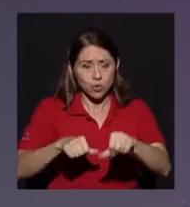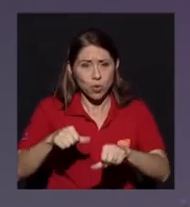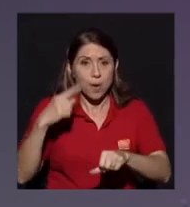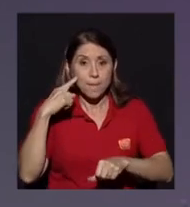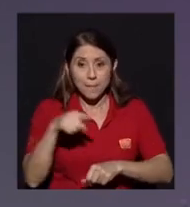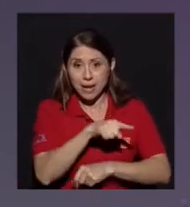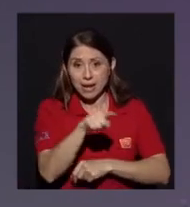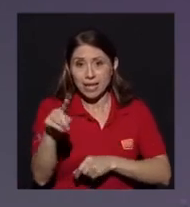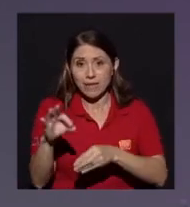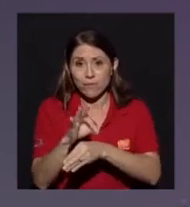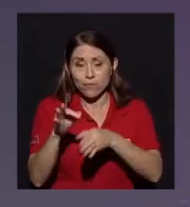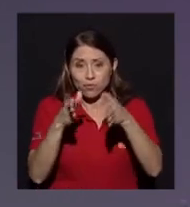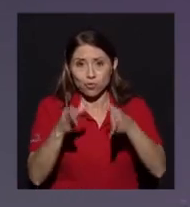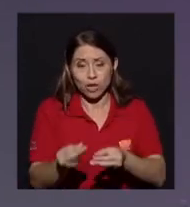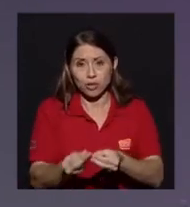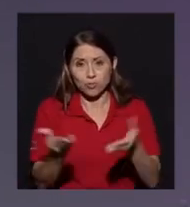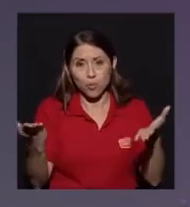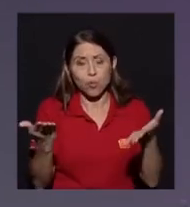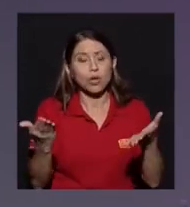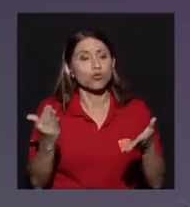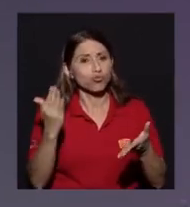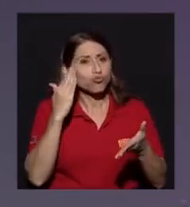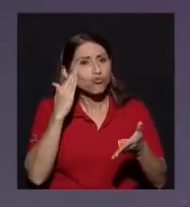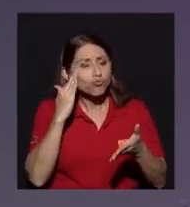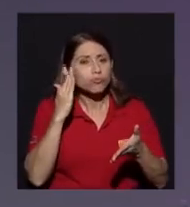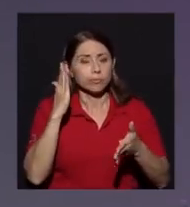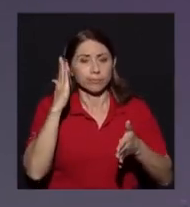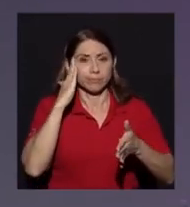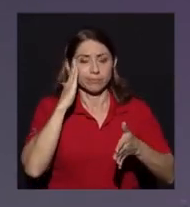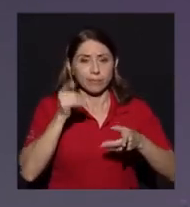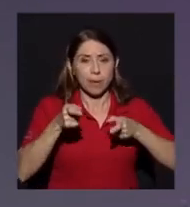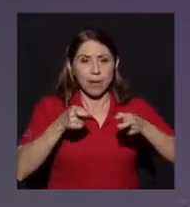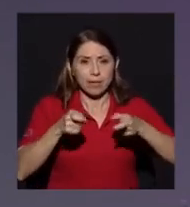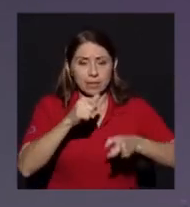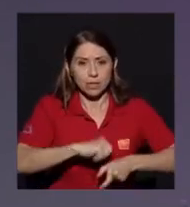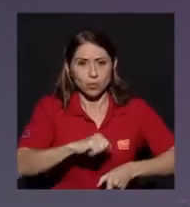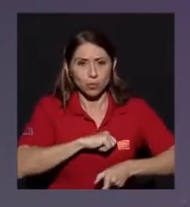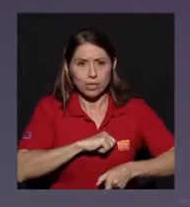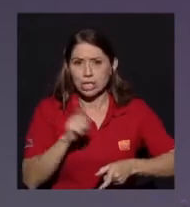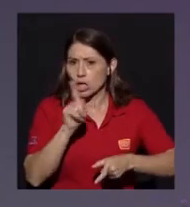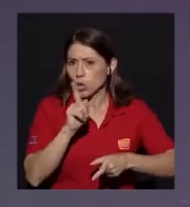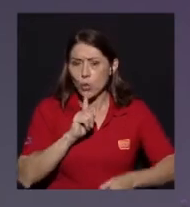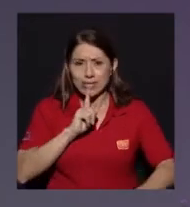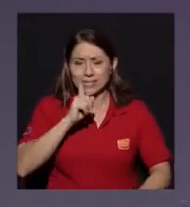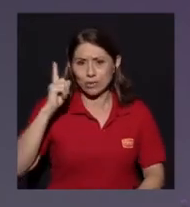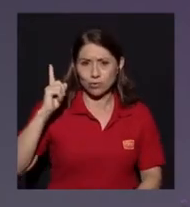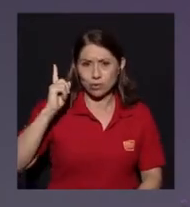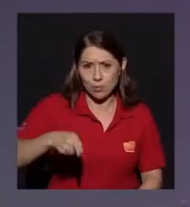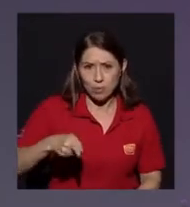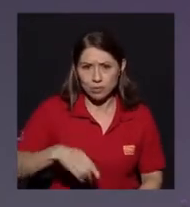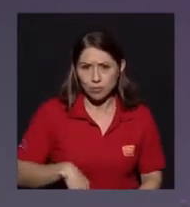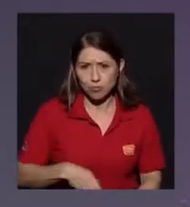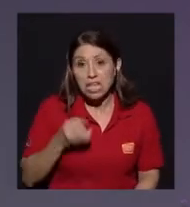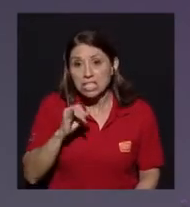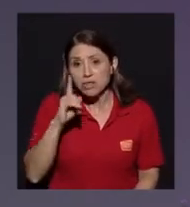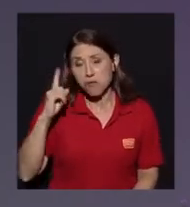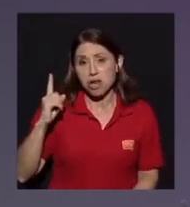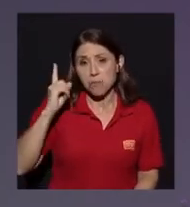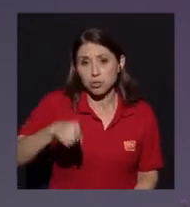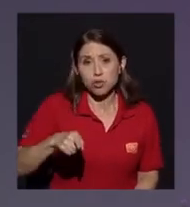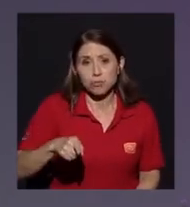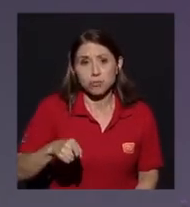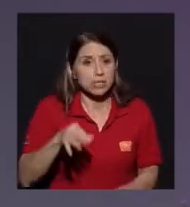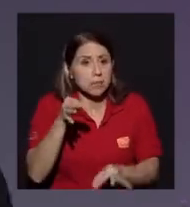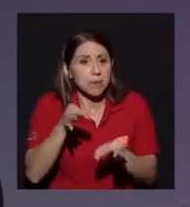públicos en el manejo de este tipo de actitudes no es cierto que es una imposición si fuera una imposición simplemente pasa el